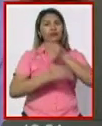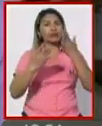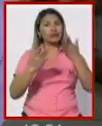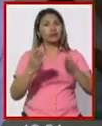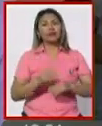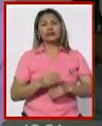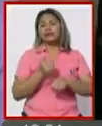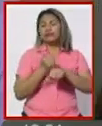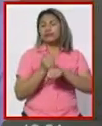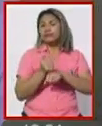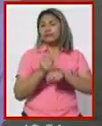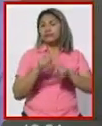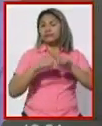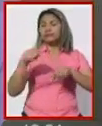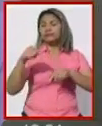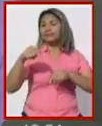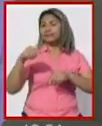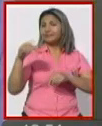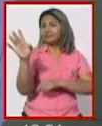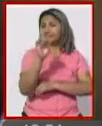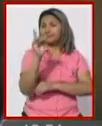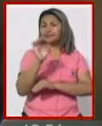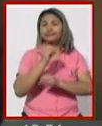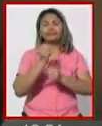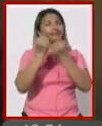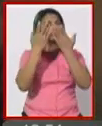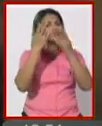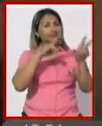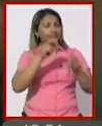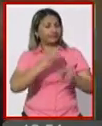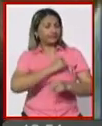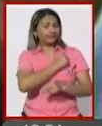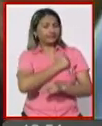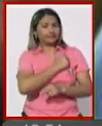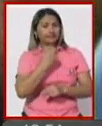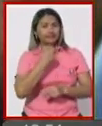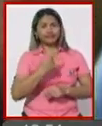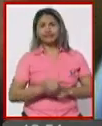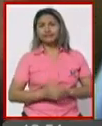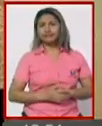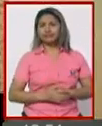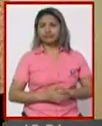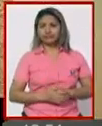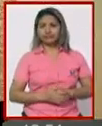esta clase de delitos, pero en nuestro país lamentablemente vemos esta actitud absolutamente